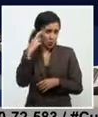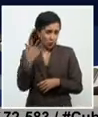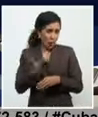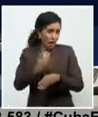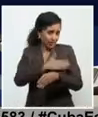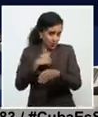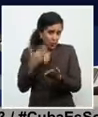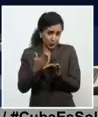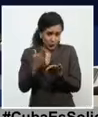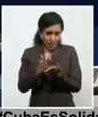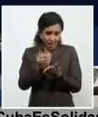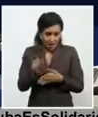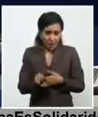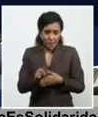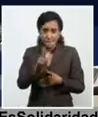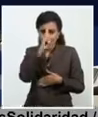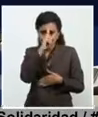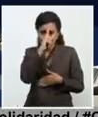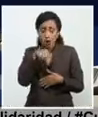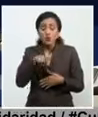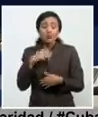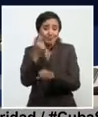tuvimos estudiantes chinos y hubo que buscarle